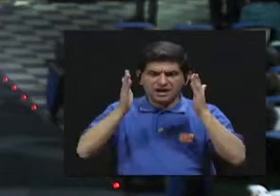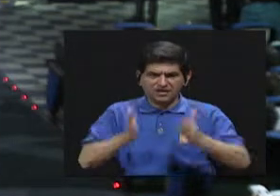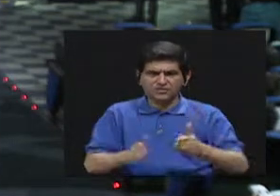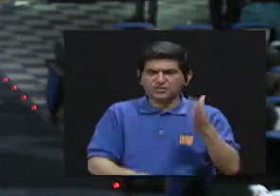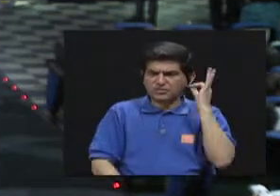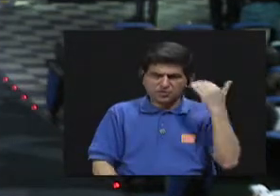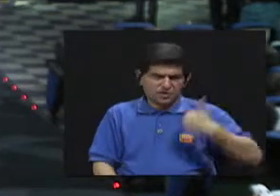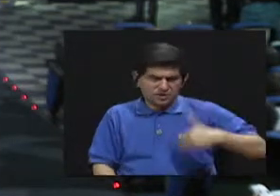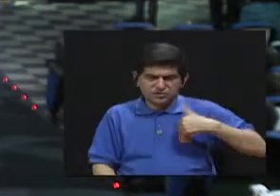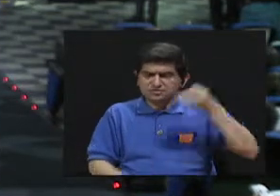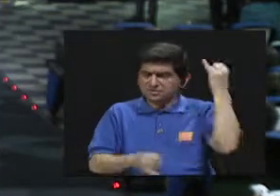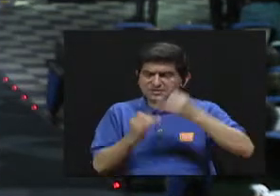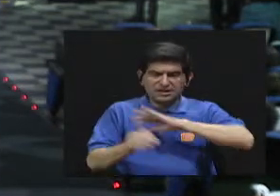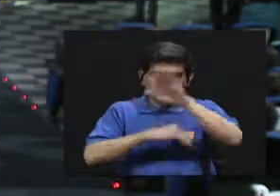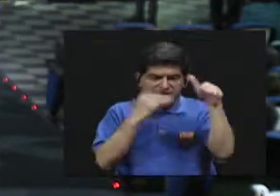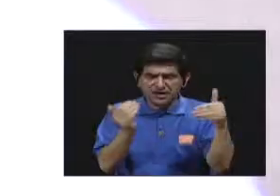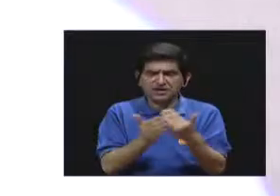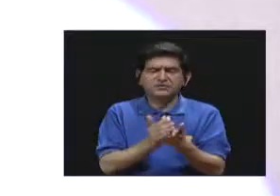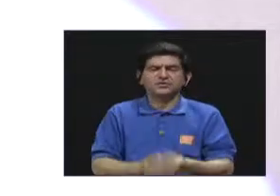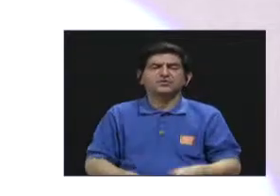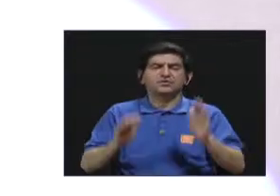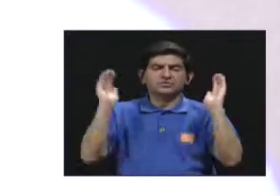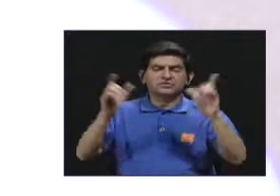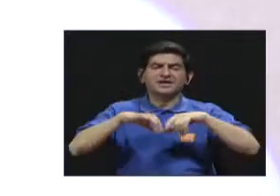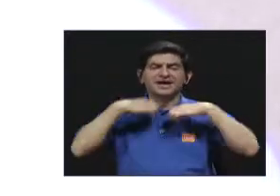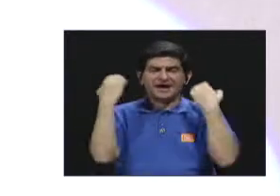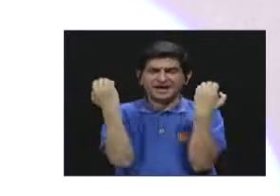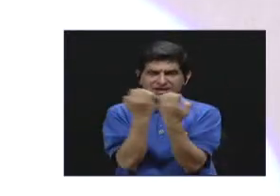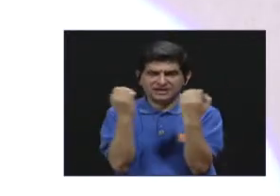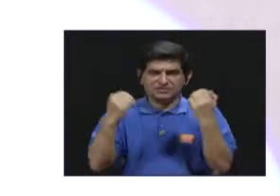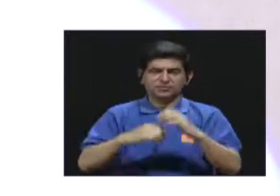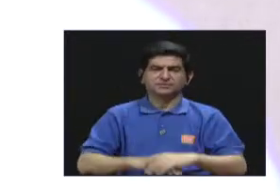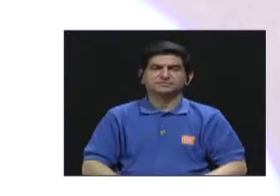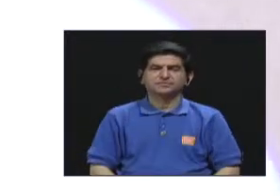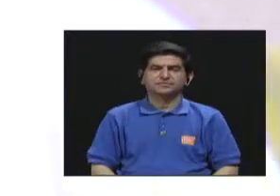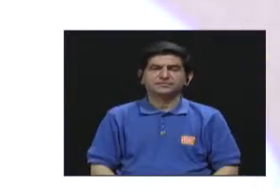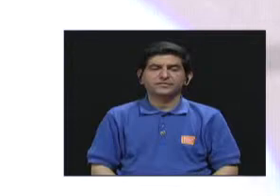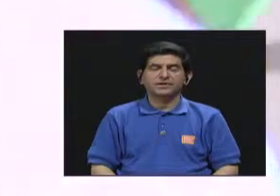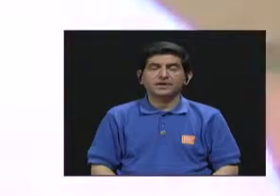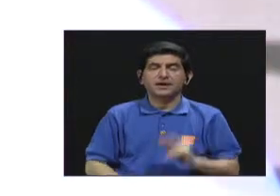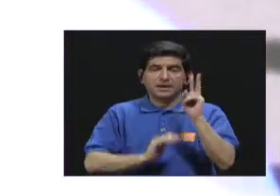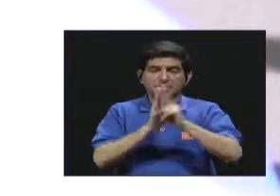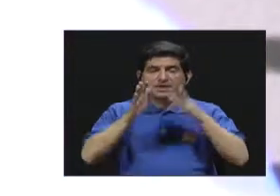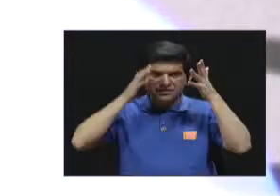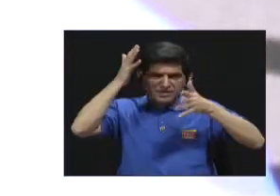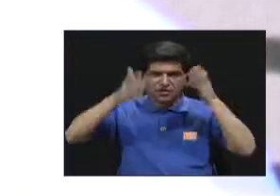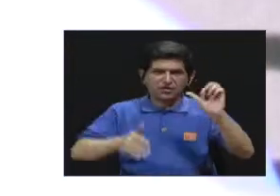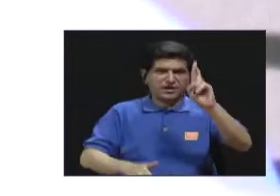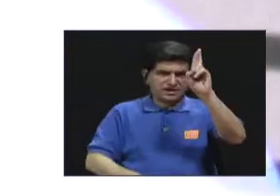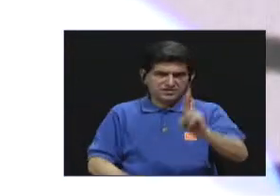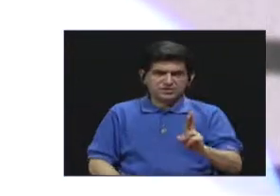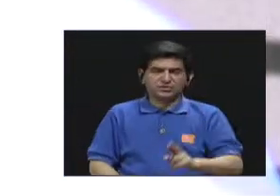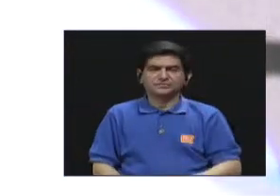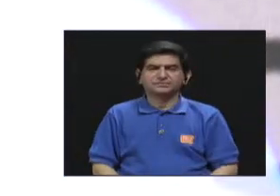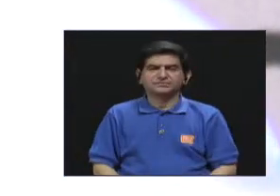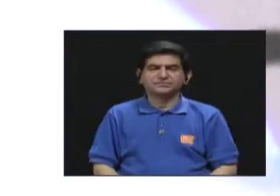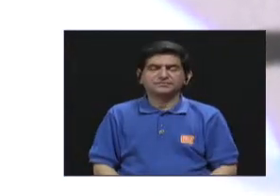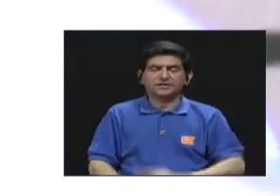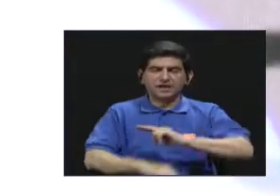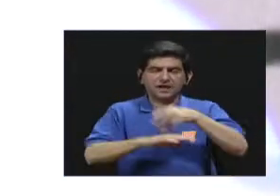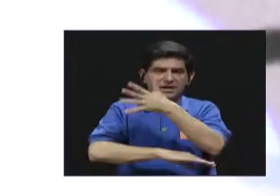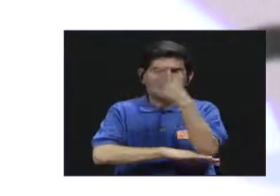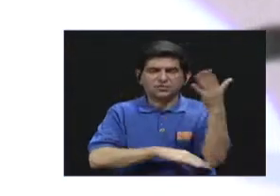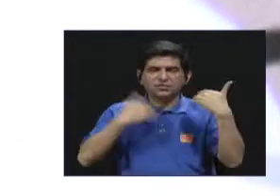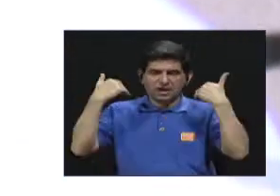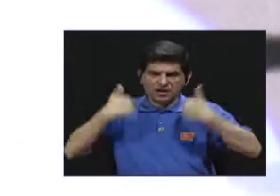todos finalmente somos un solo gran equipo. A videocreación costarricense. Naturaleza